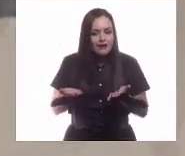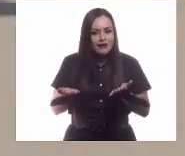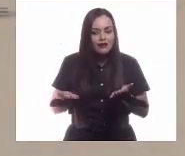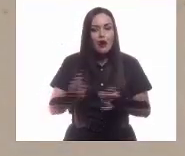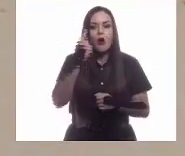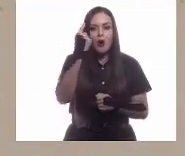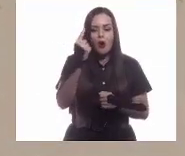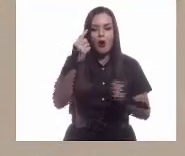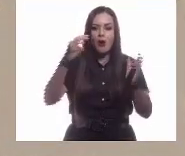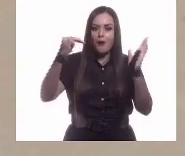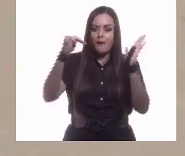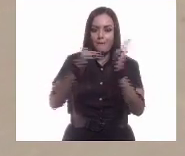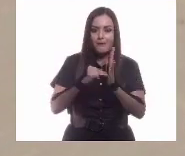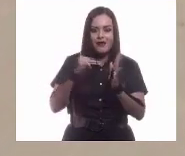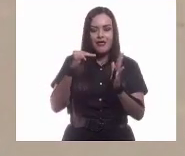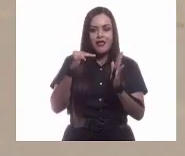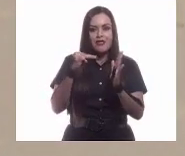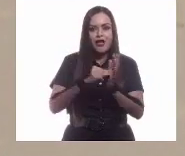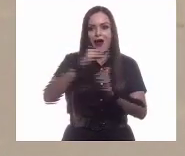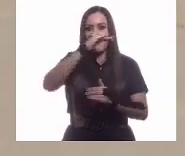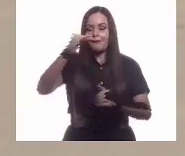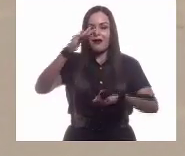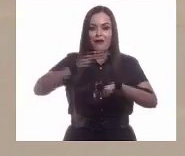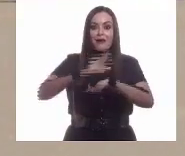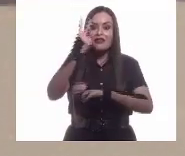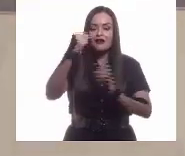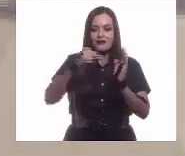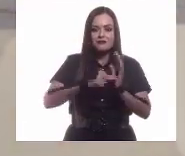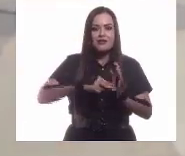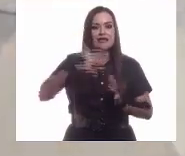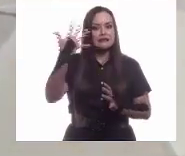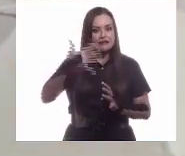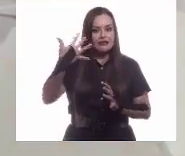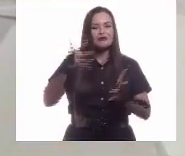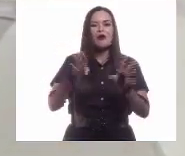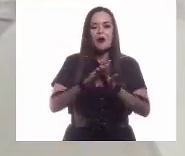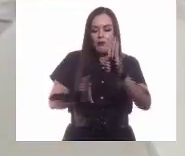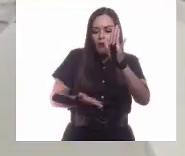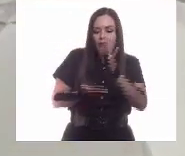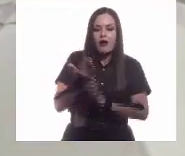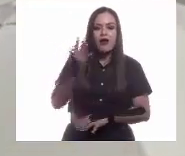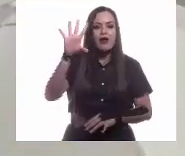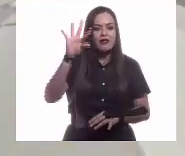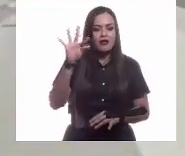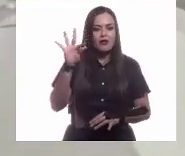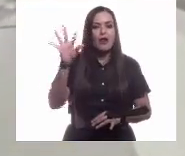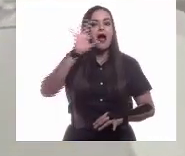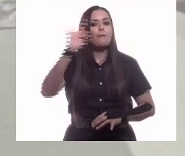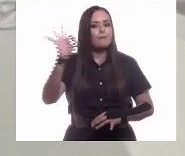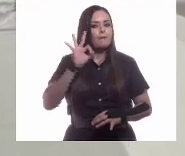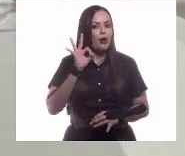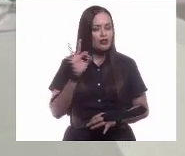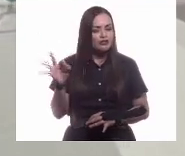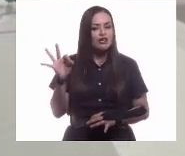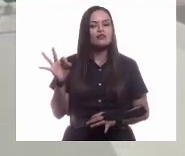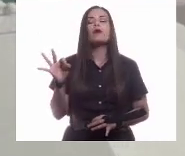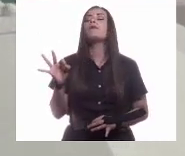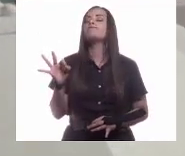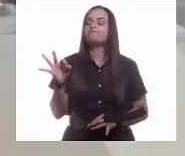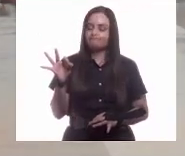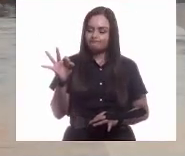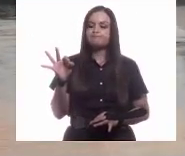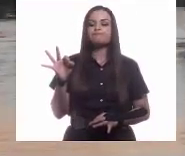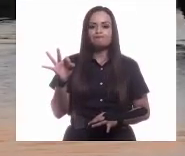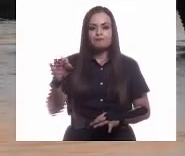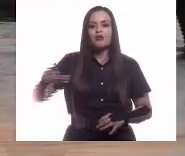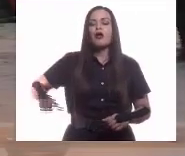1,5 millones más que en el año 2015, que a su vez equivale a un incremento del 40% en lo que va en esta